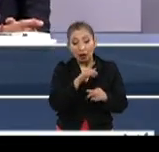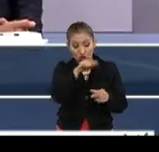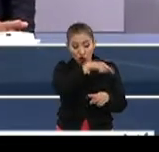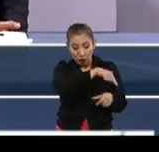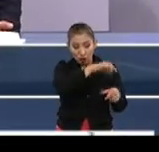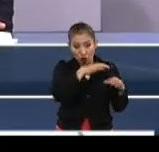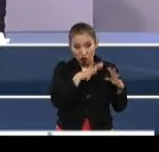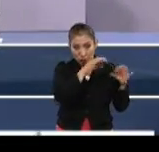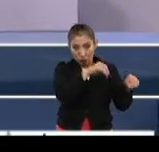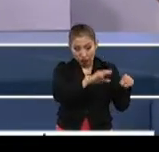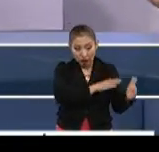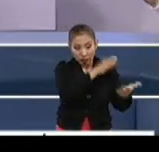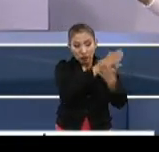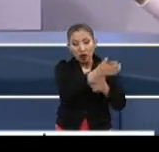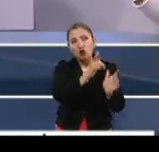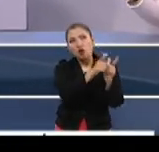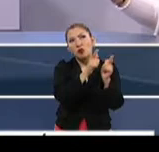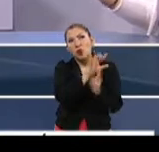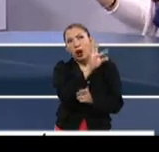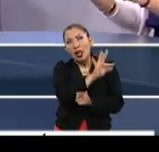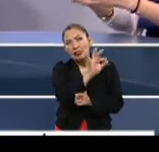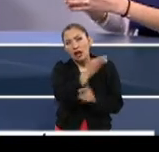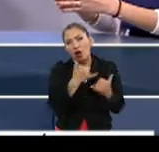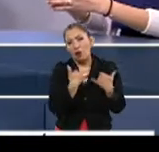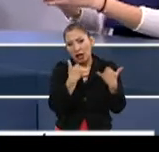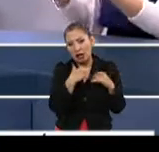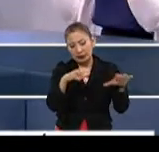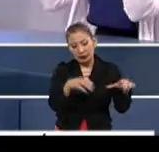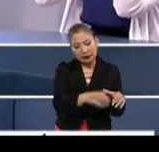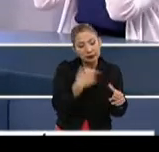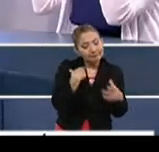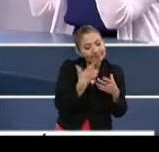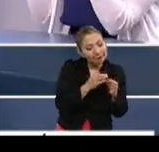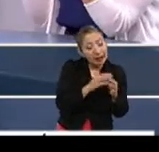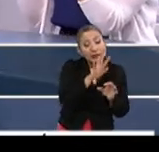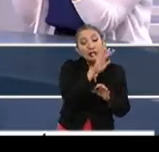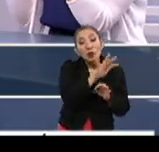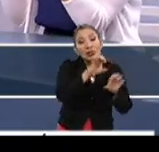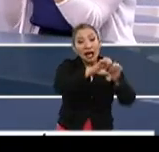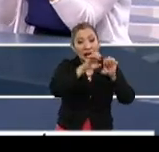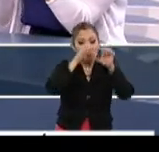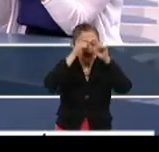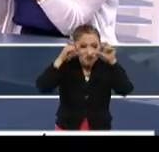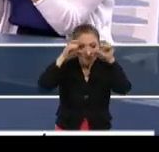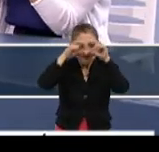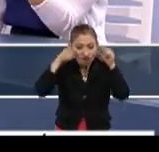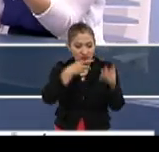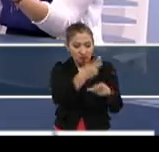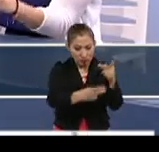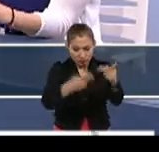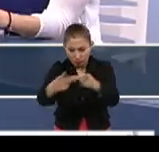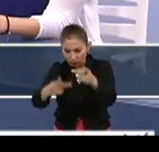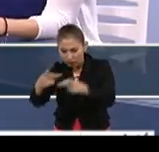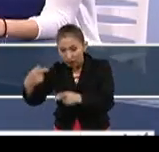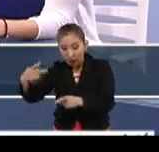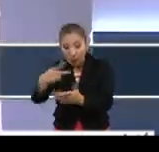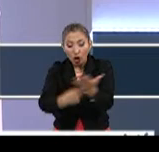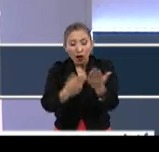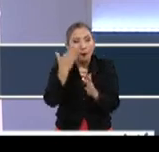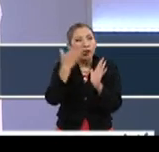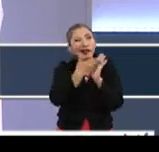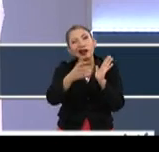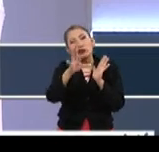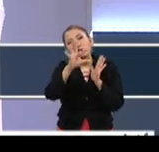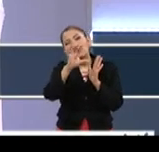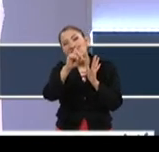ellos atienden grupos de entre 40 chavos a la vez y tienen 50 equipos. Y entonces, básicamente, cada programa dura entre